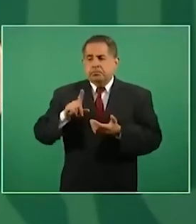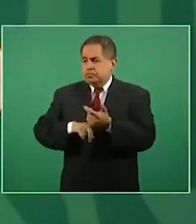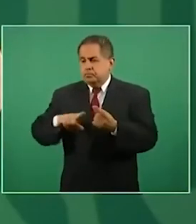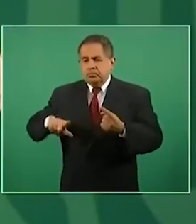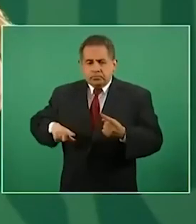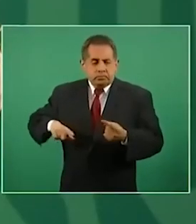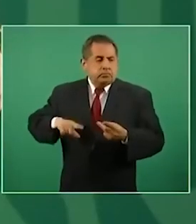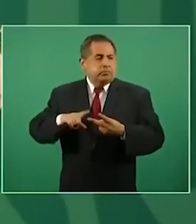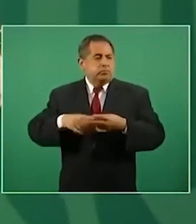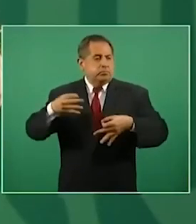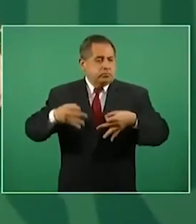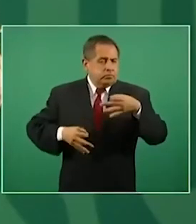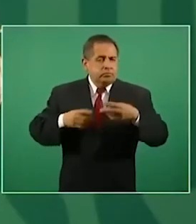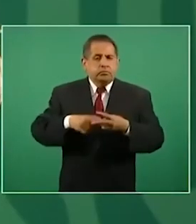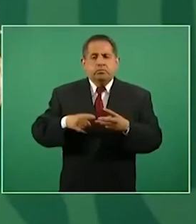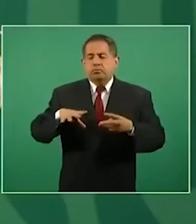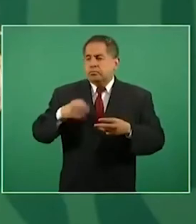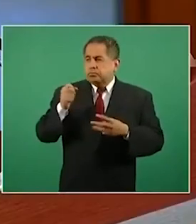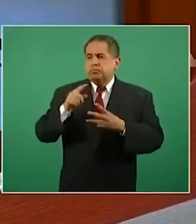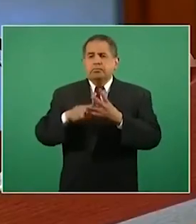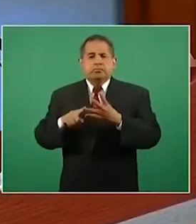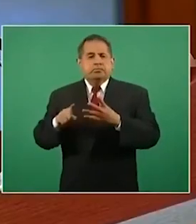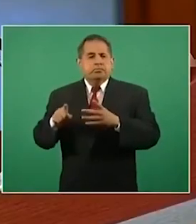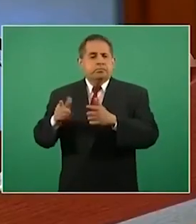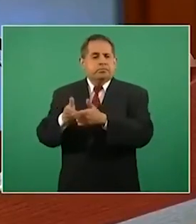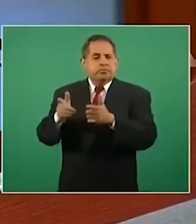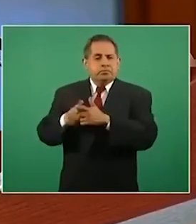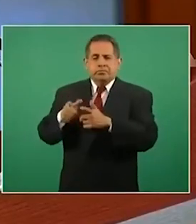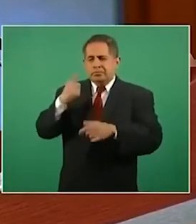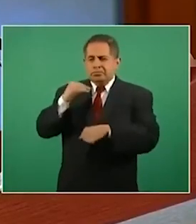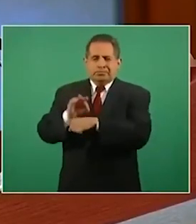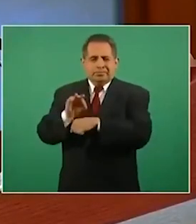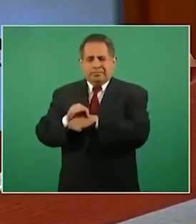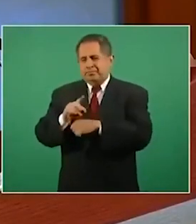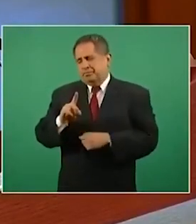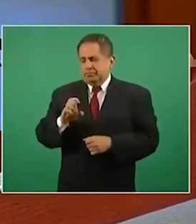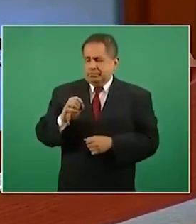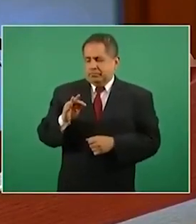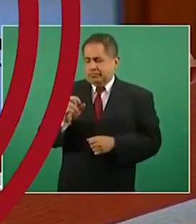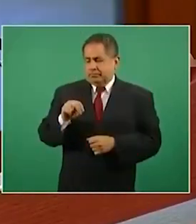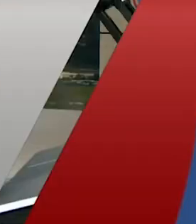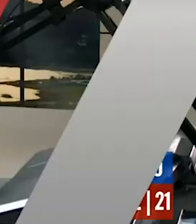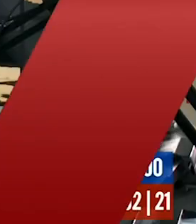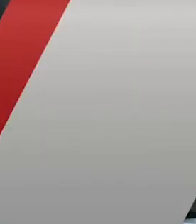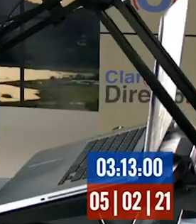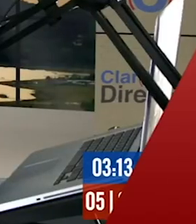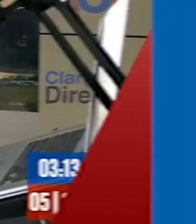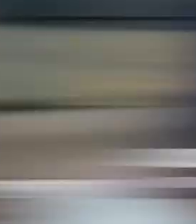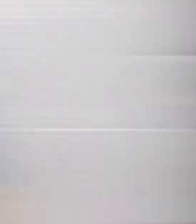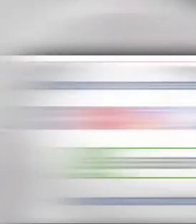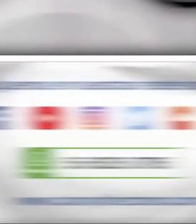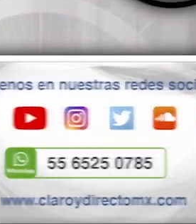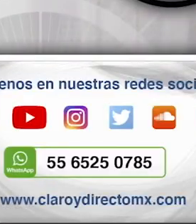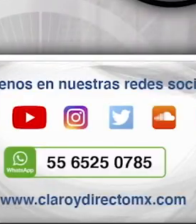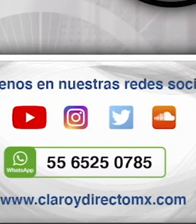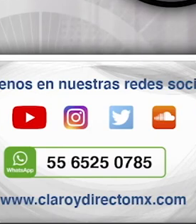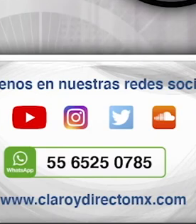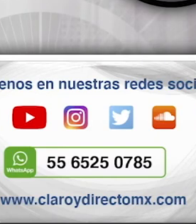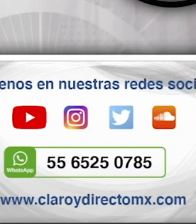penitenciarios, de los tribunales, de las defensorías, por hacer estas preliberaciones y este gran esfuerzo.